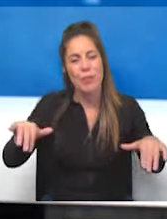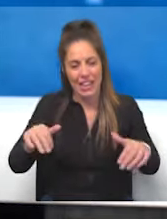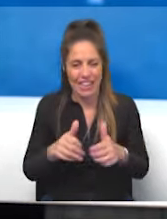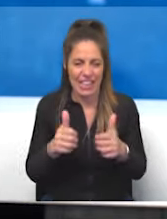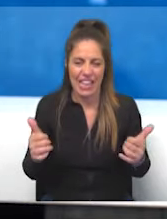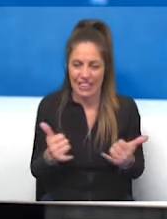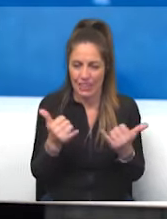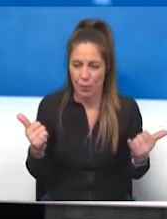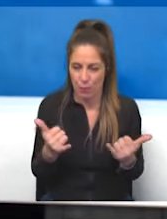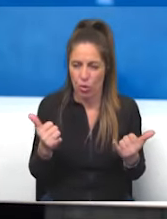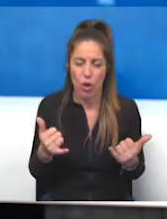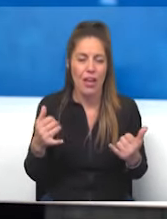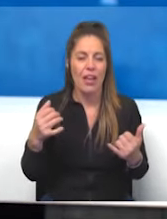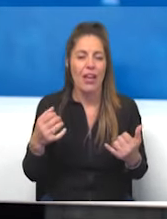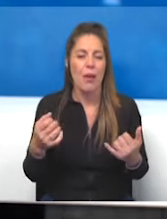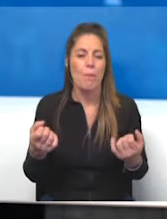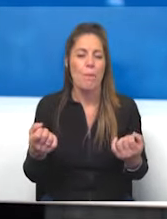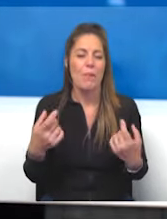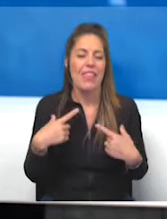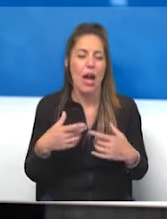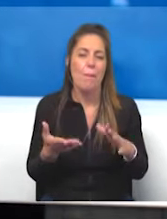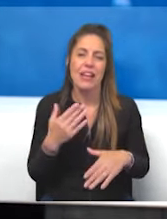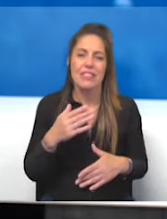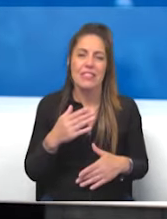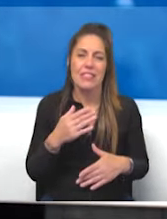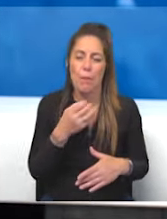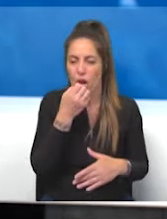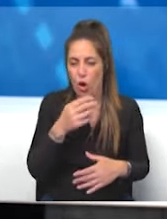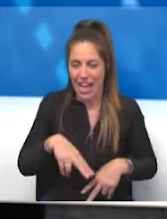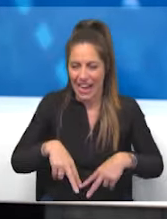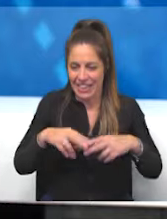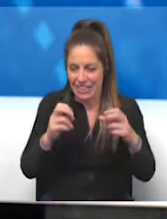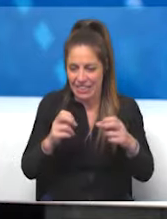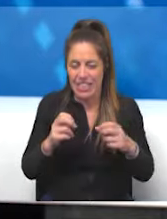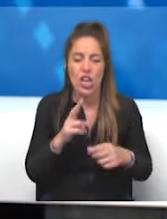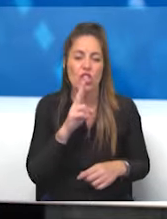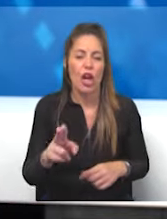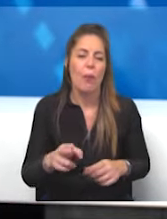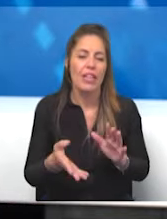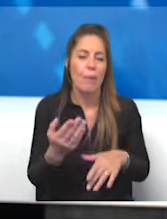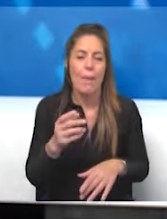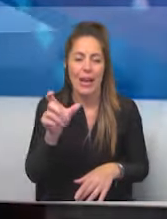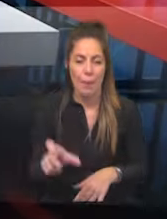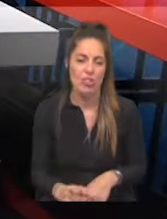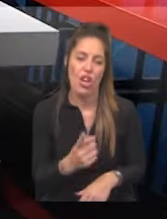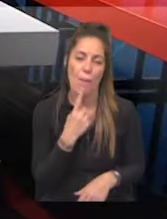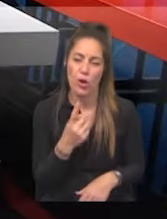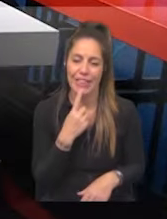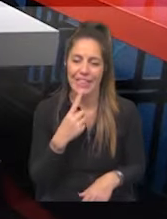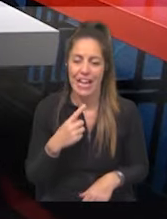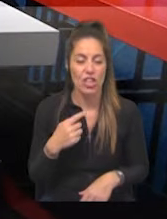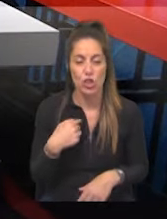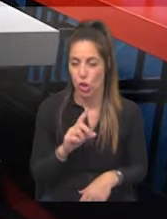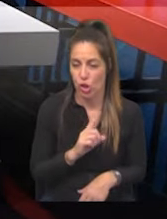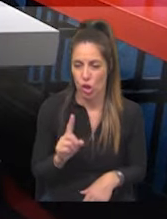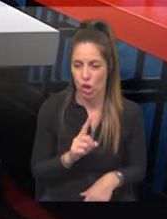tiempo creo que me da más objetividad en el análisis y aparte creo que son respuestas más para los politólogos que yo no lo soy